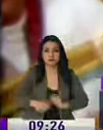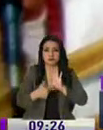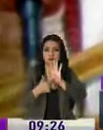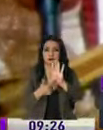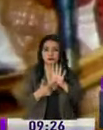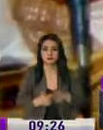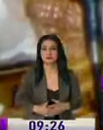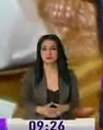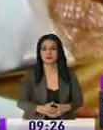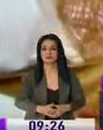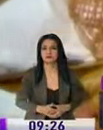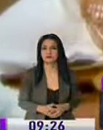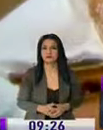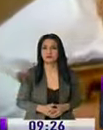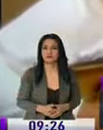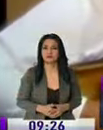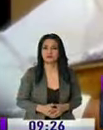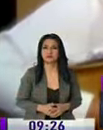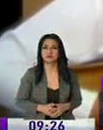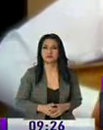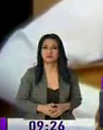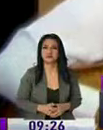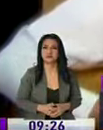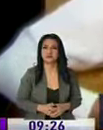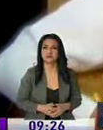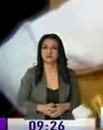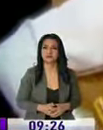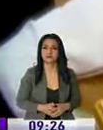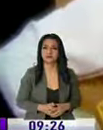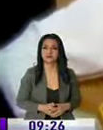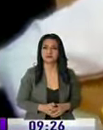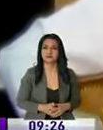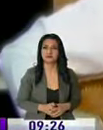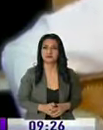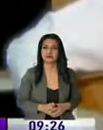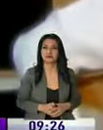Informó Marcela Maquilón. Vamos a retomar.